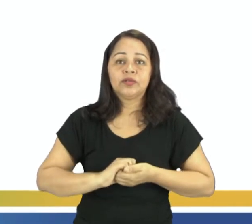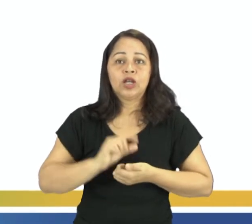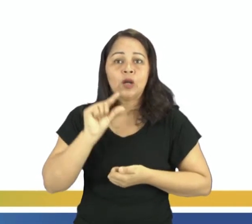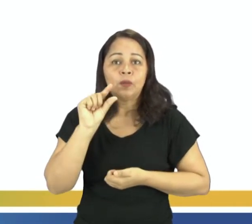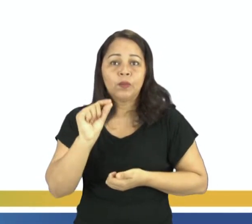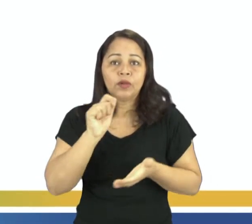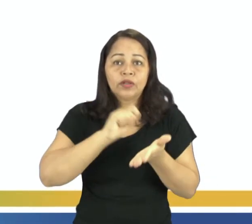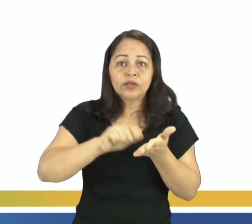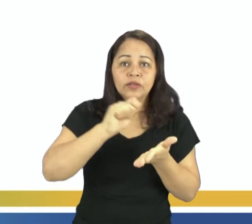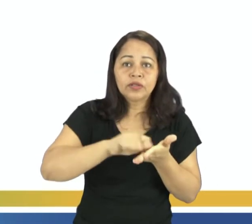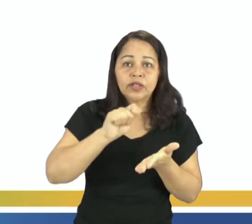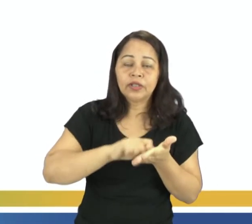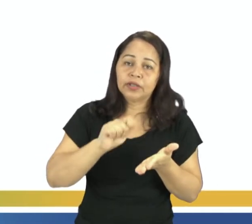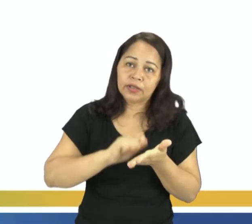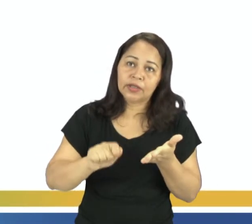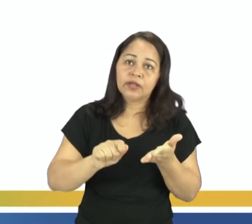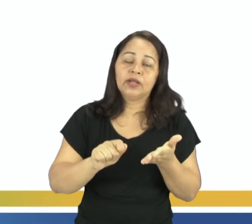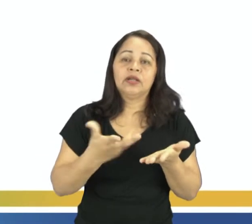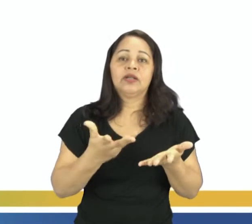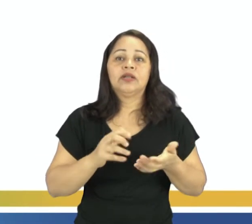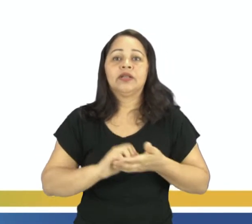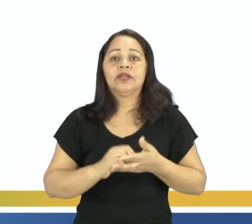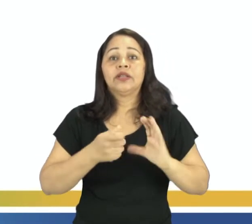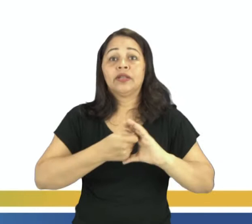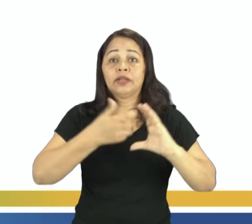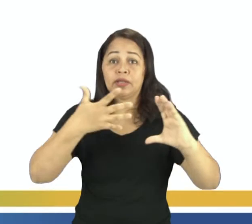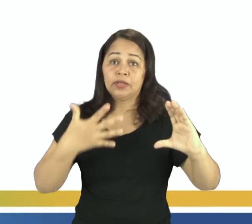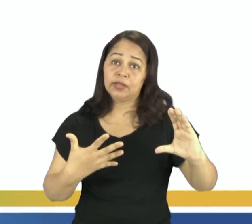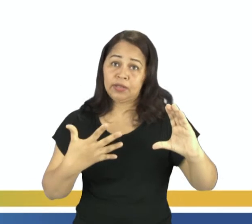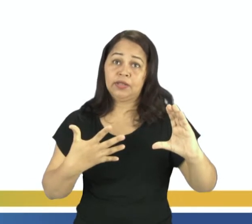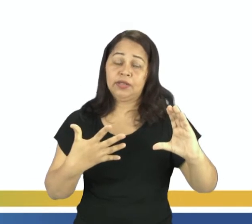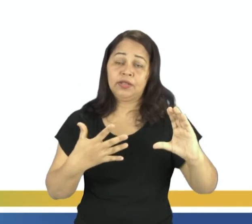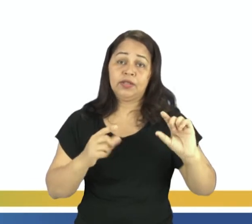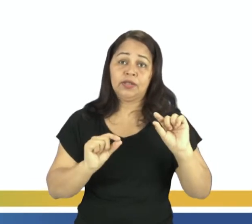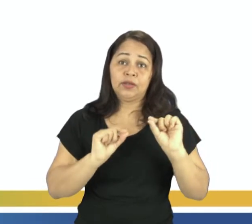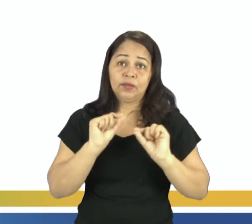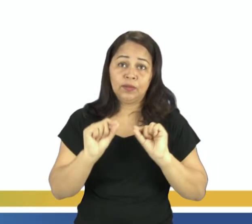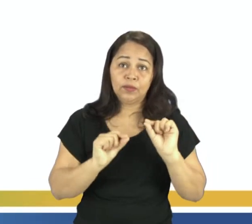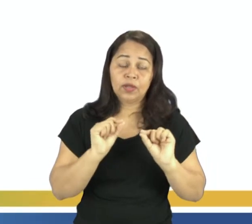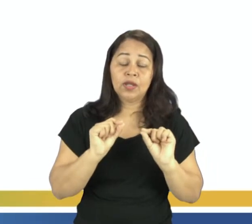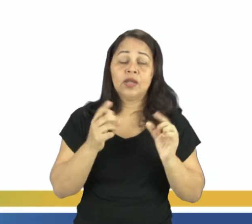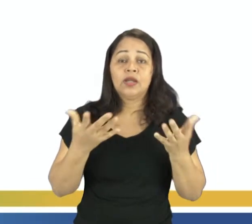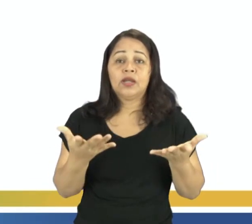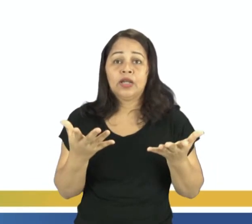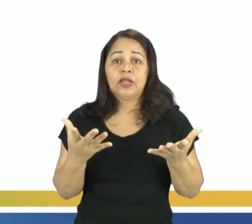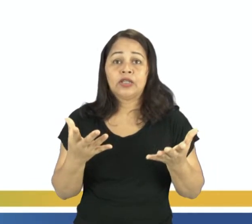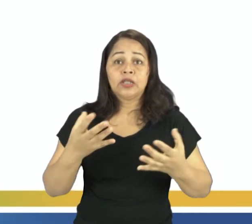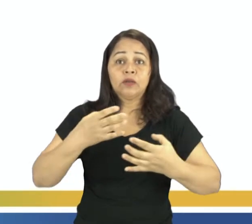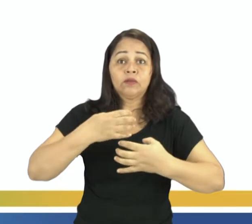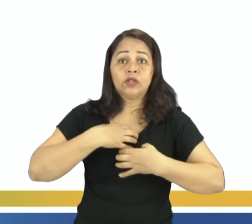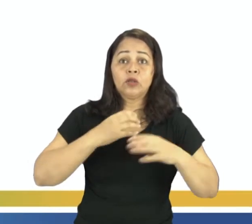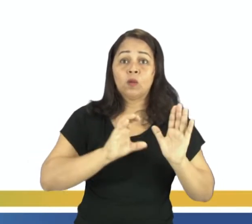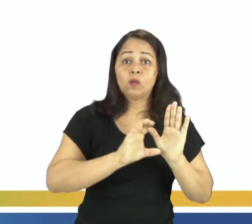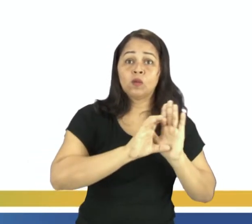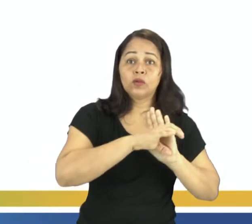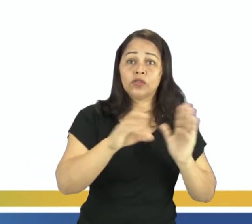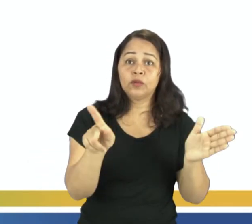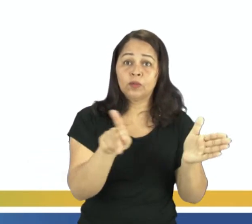pouca letra, tá? E tem caráter crítico sobre condutas e